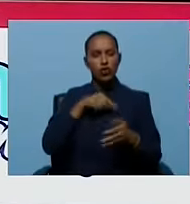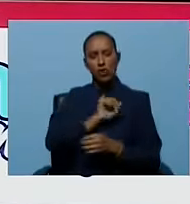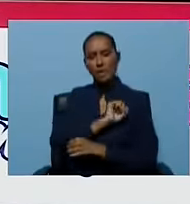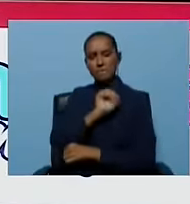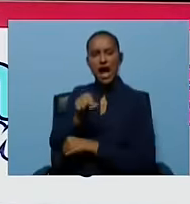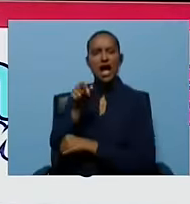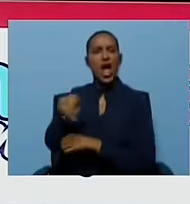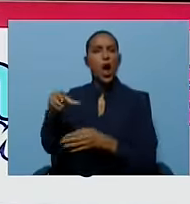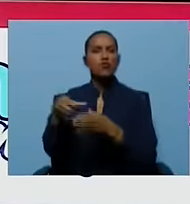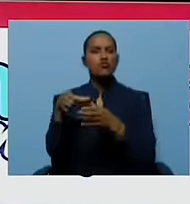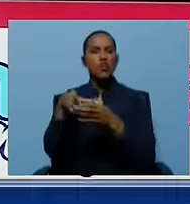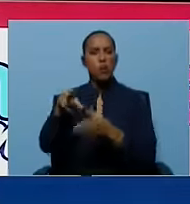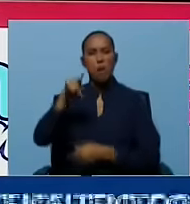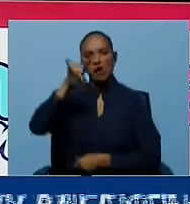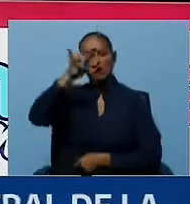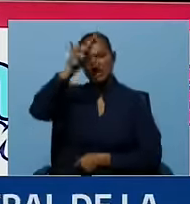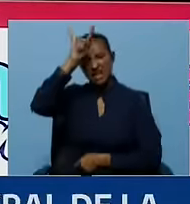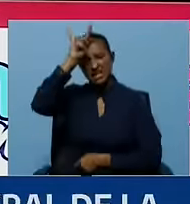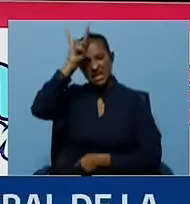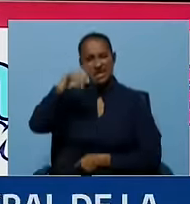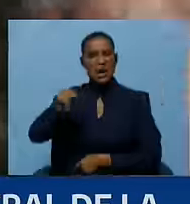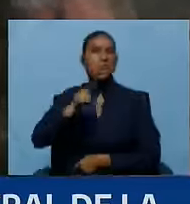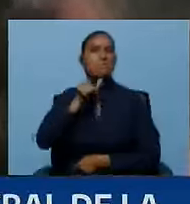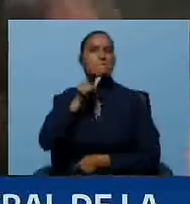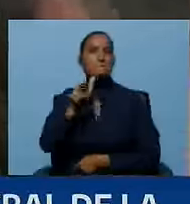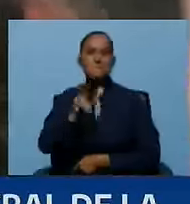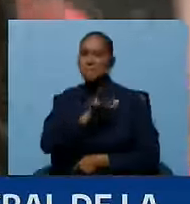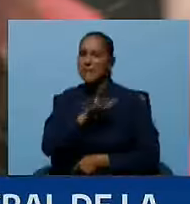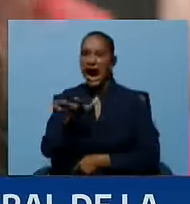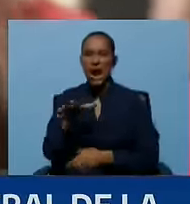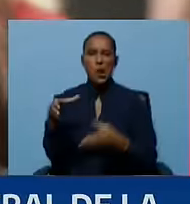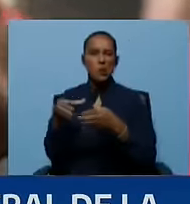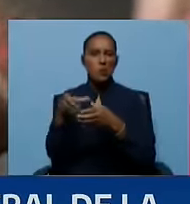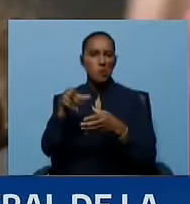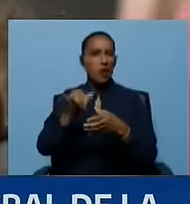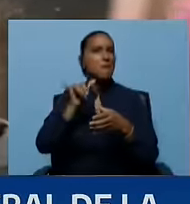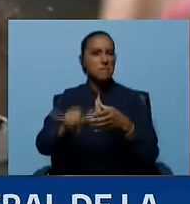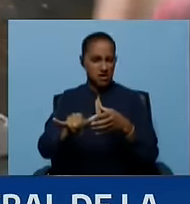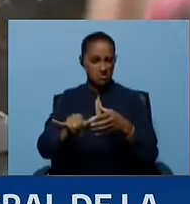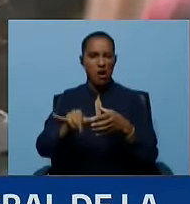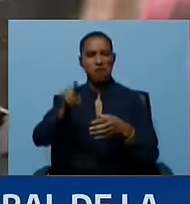apellidos, a los malvados y perversos.